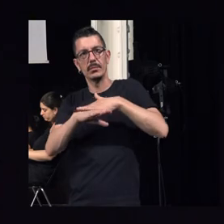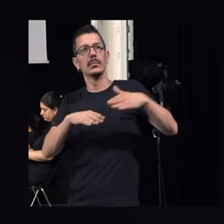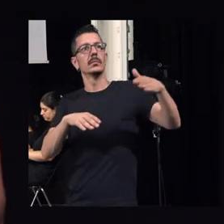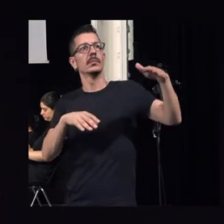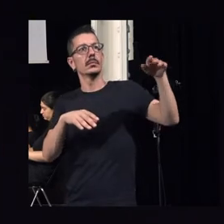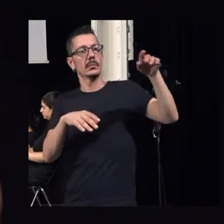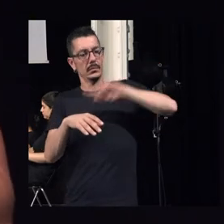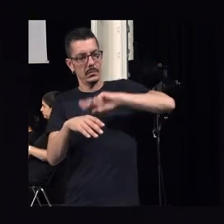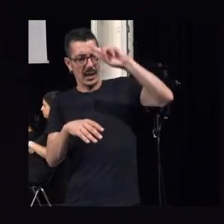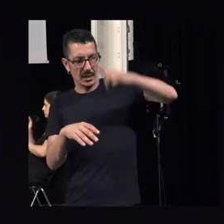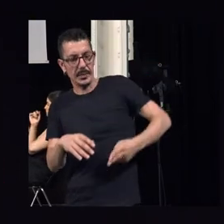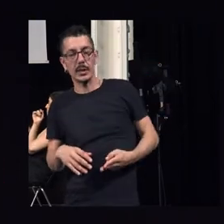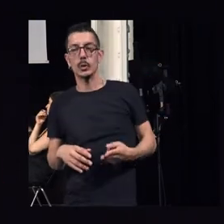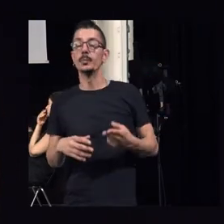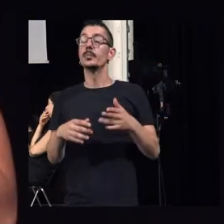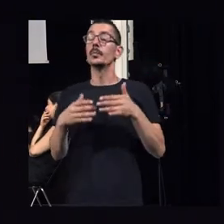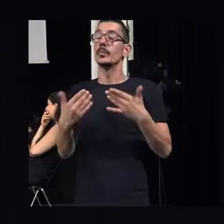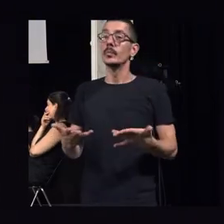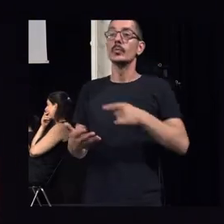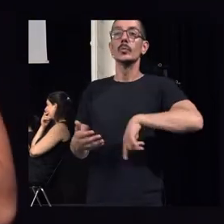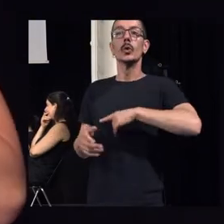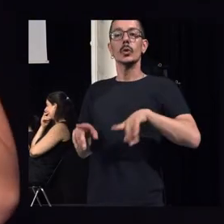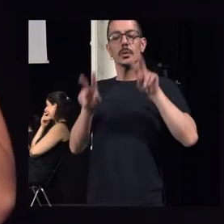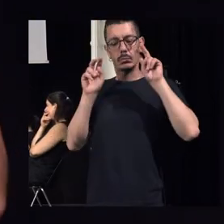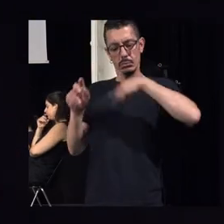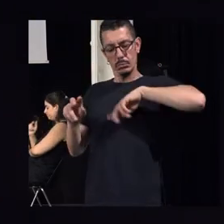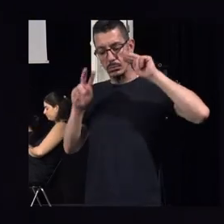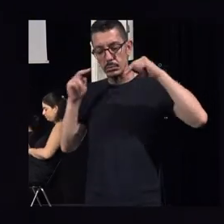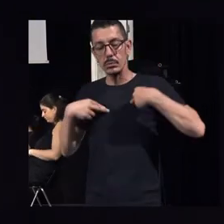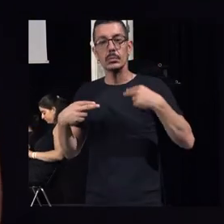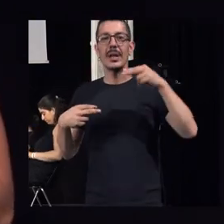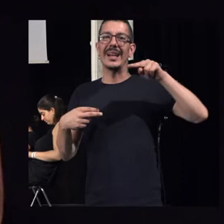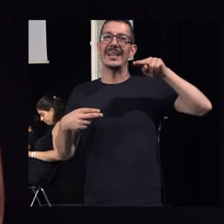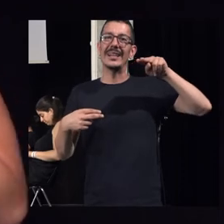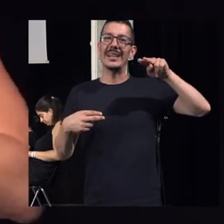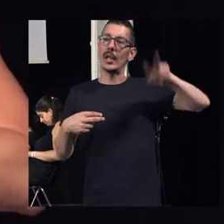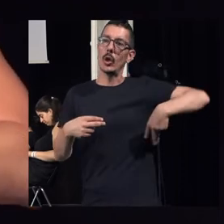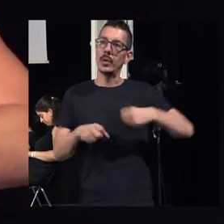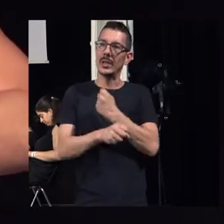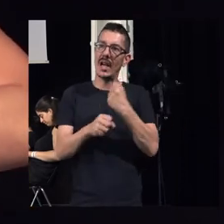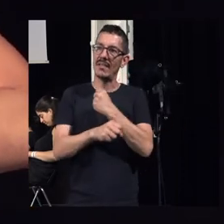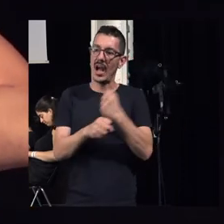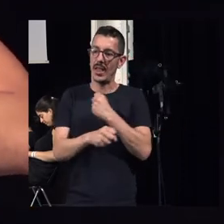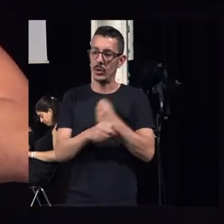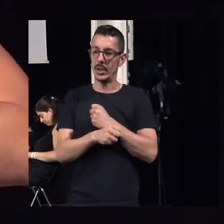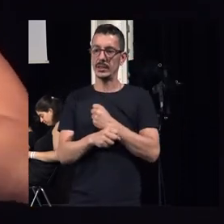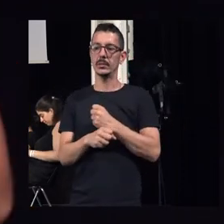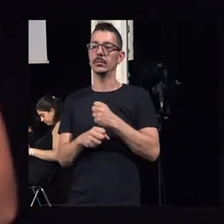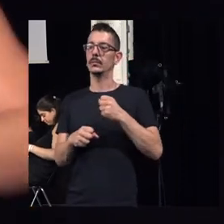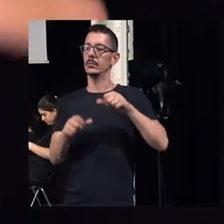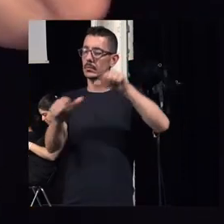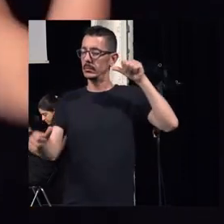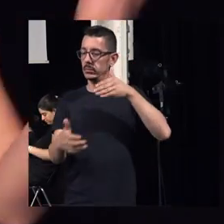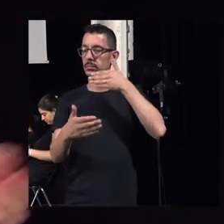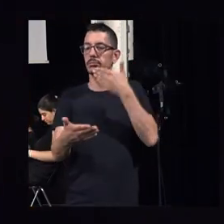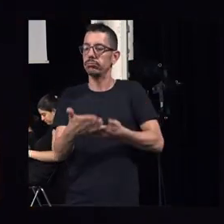El hecho de reconocernos como trabajadoras, que es lo que hemos estado pidiendo, que además no es que estemos pidiendo